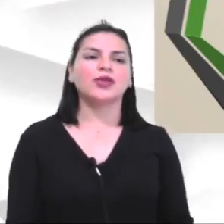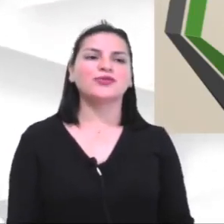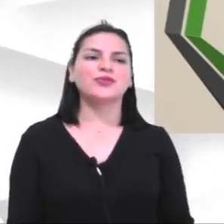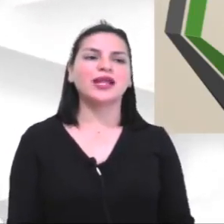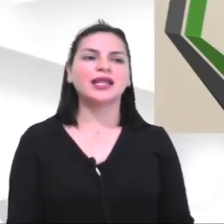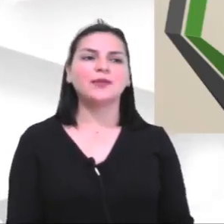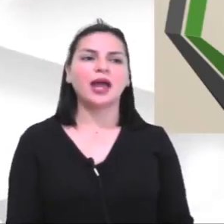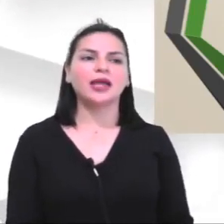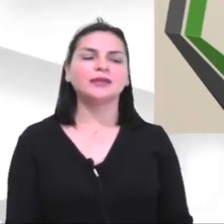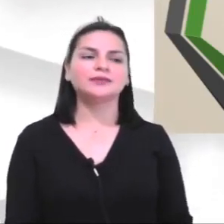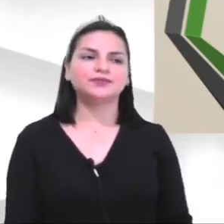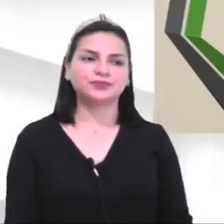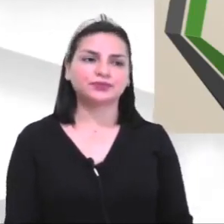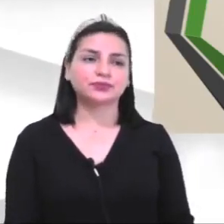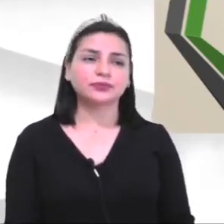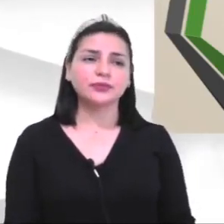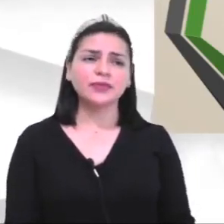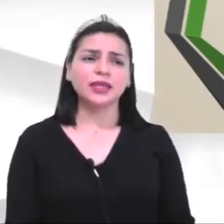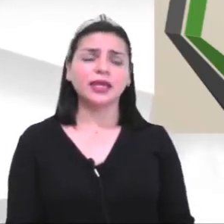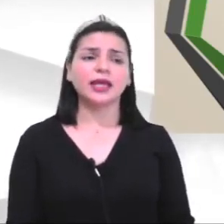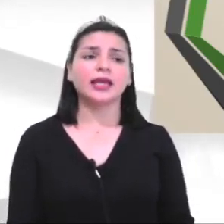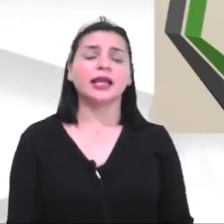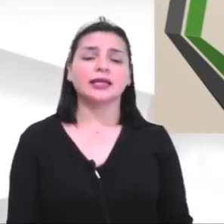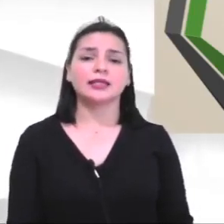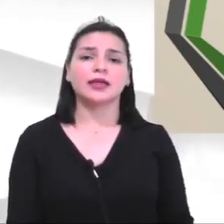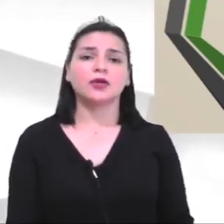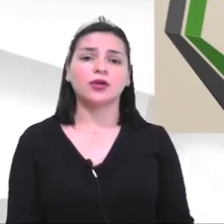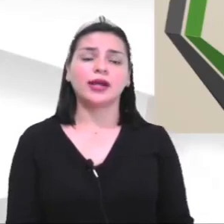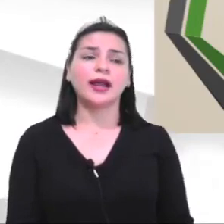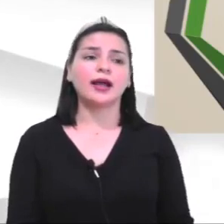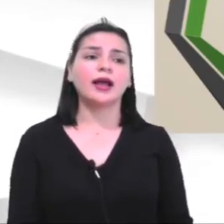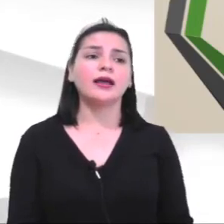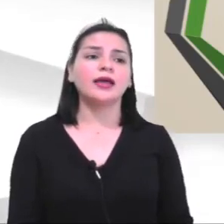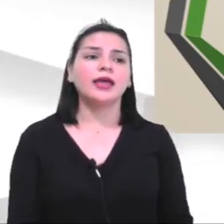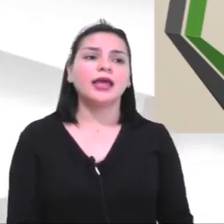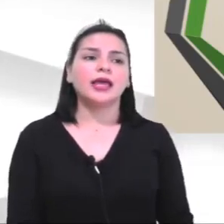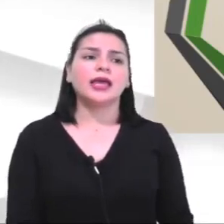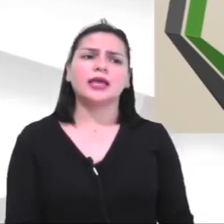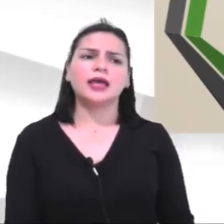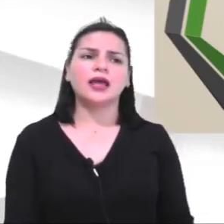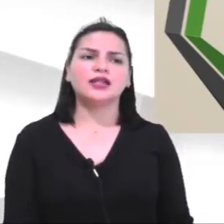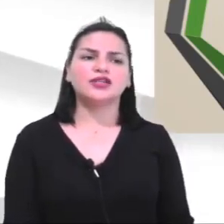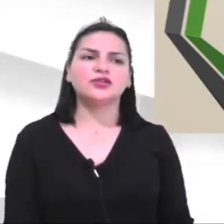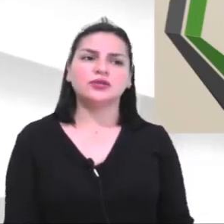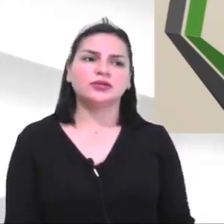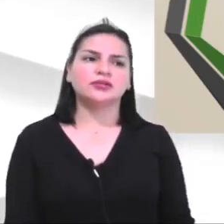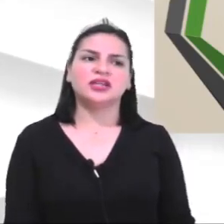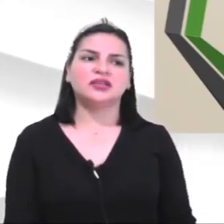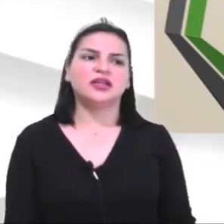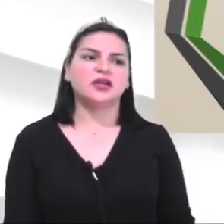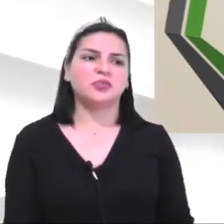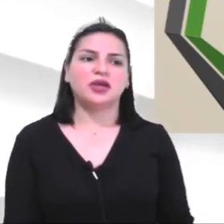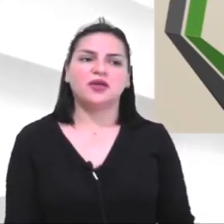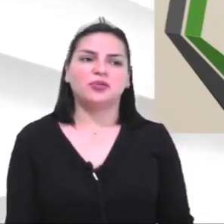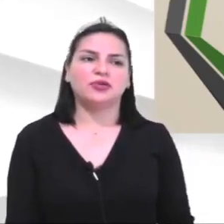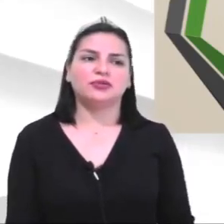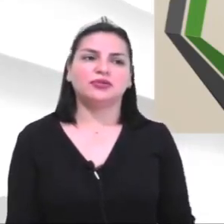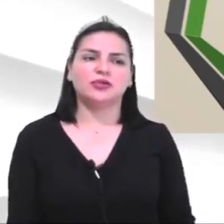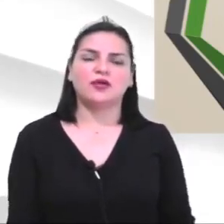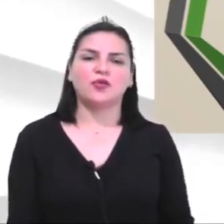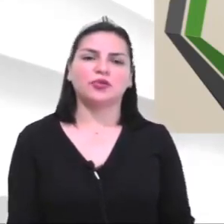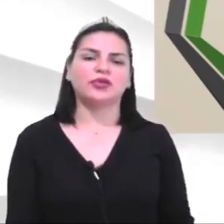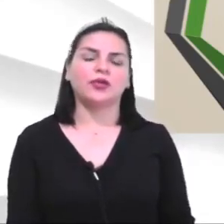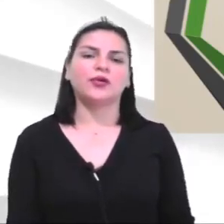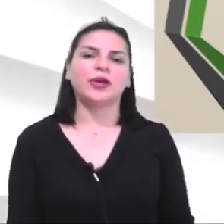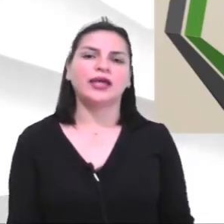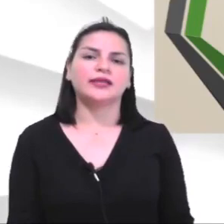Podemos ver en la imagen que en la que está de color naranja Ella, el niño, ya tiene, por ejemplo,